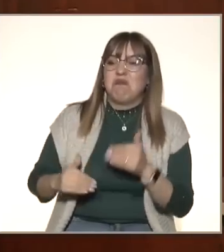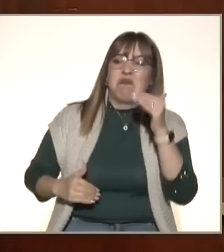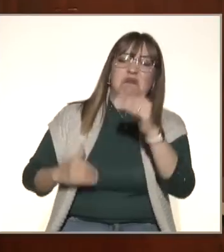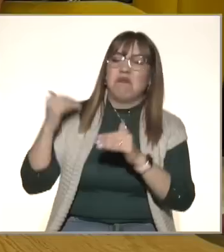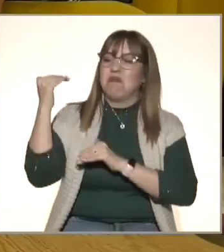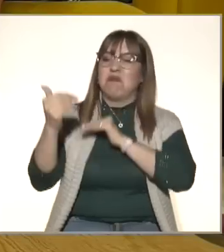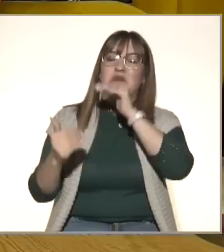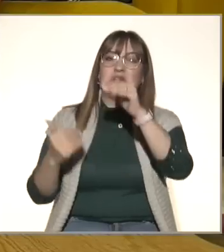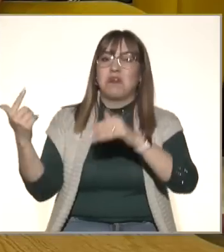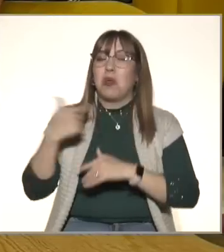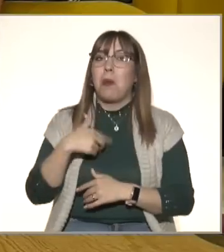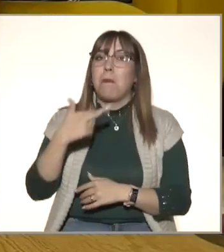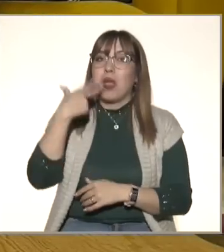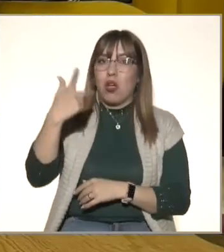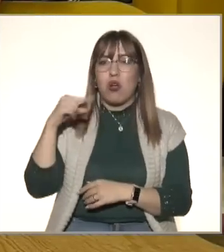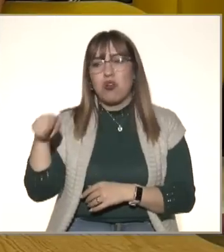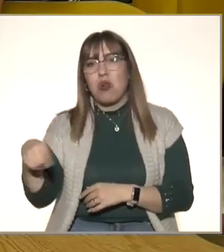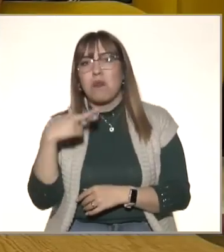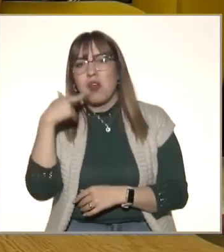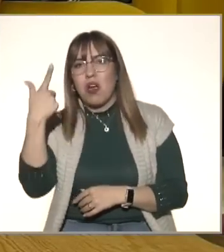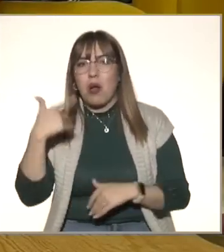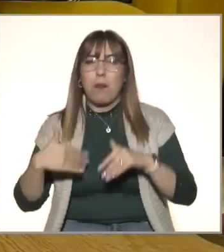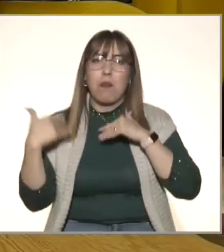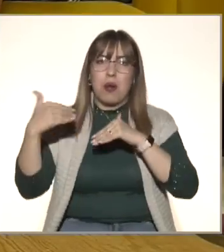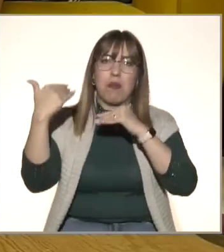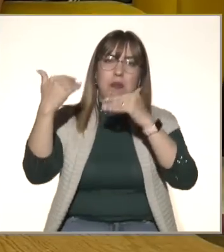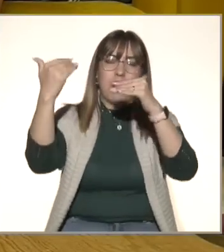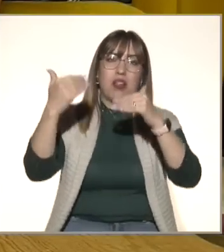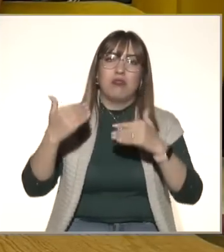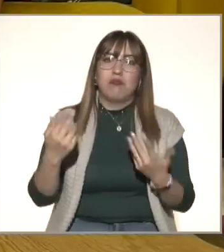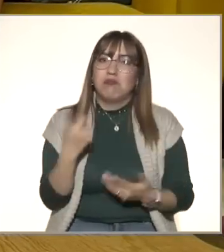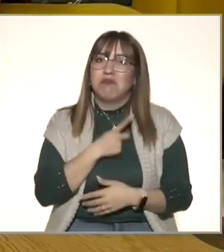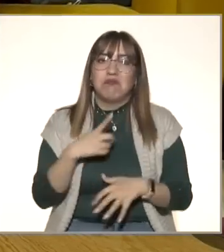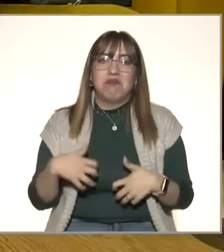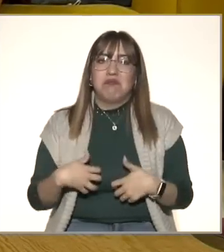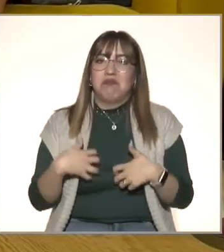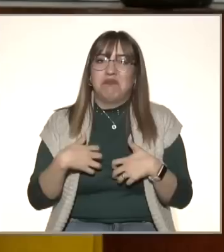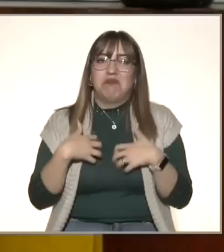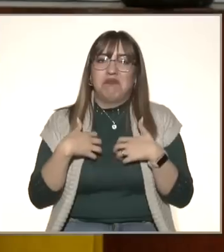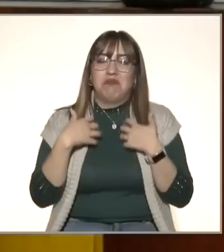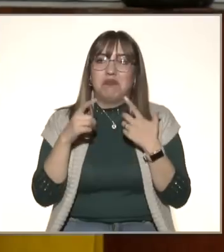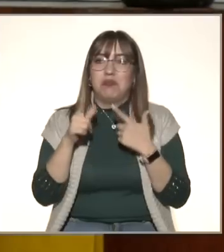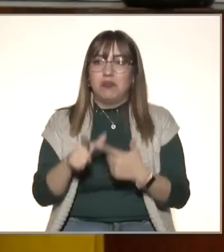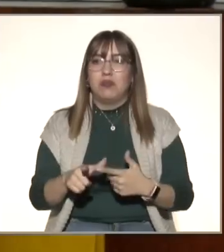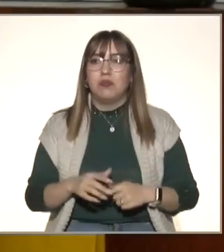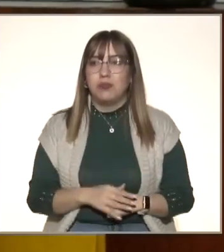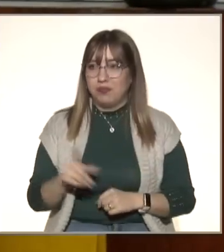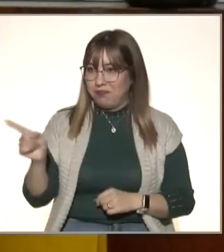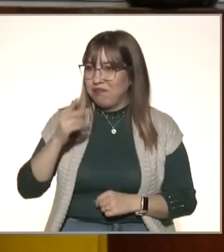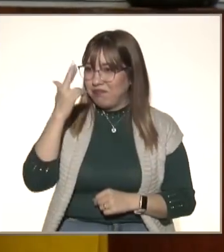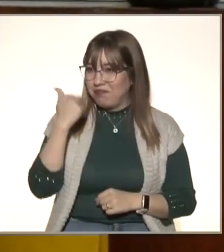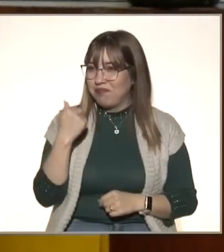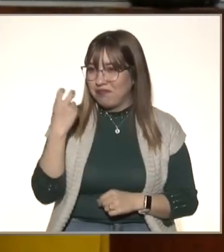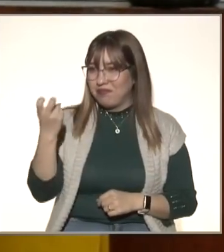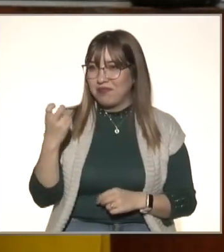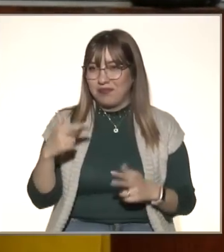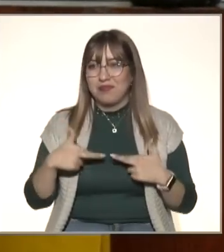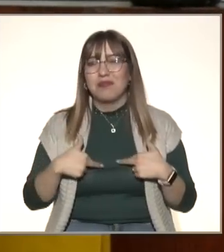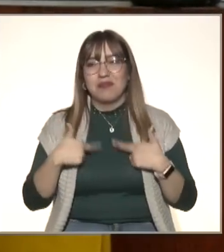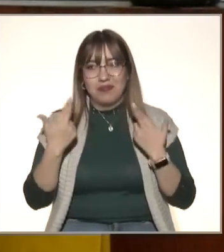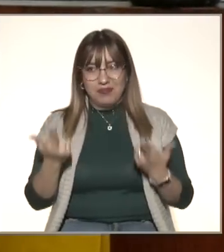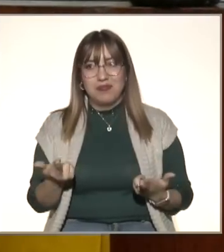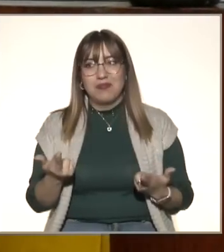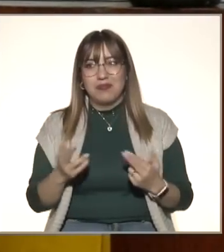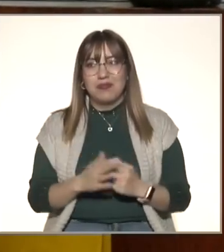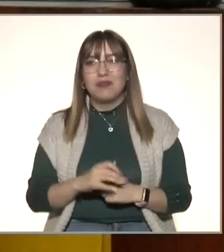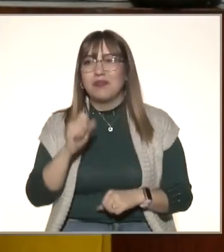logra ningún puerto en común que beneficie a los dos más que enojarse todavía más. Y nos mencionas esta parte de los regalos que yo creo que en algún momento